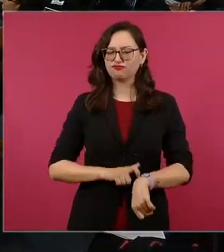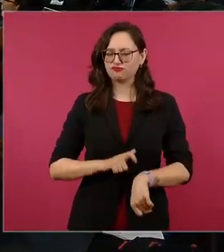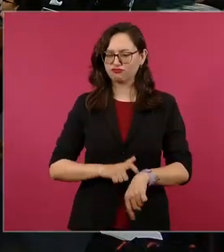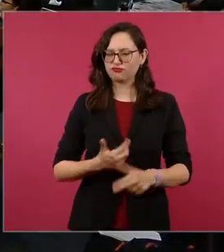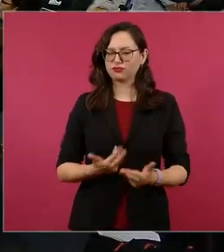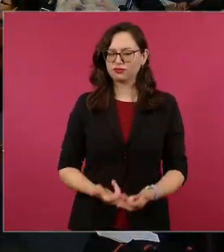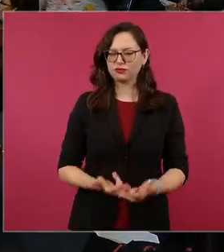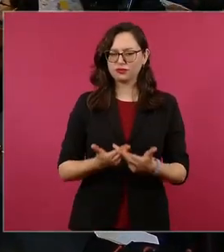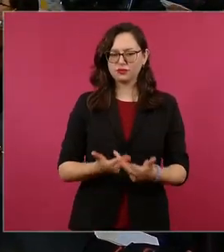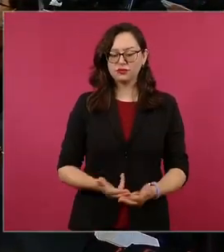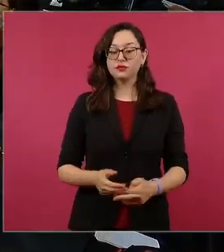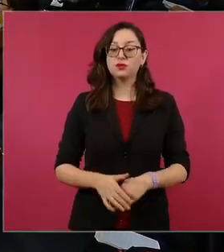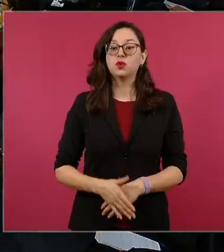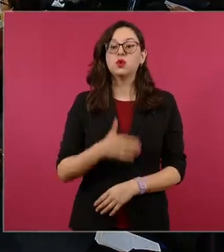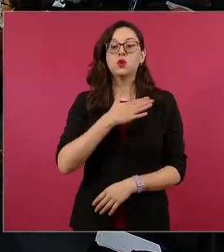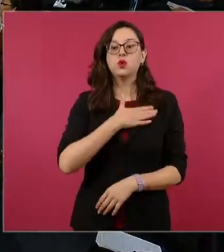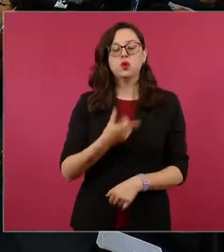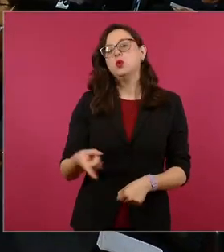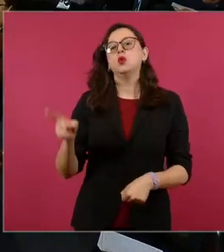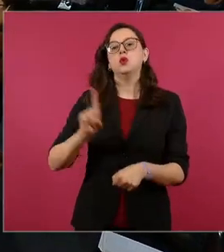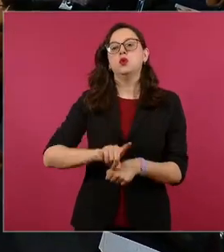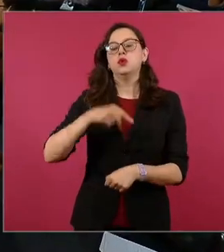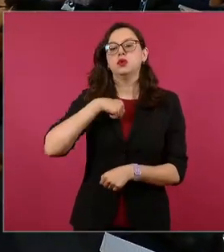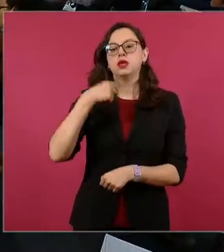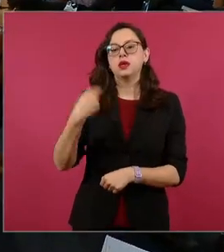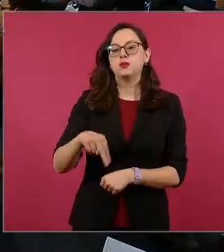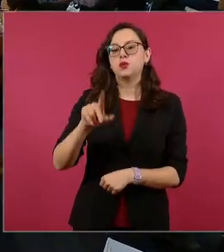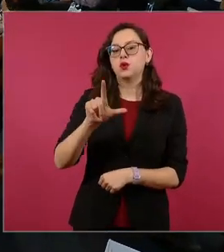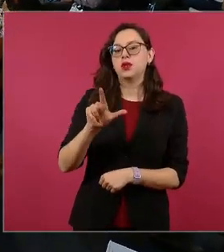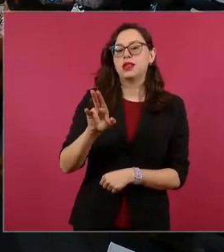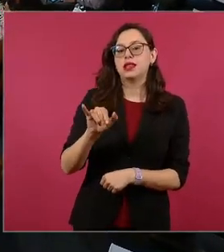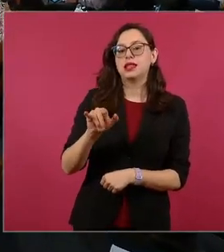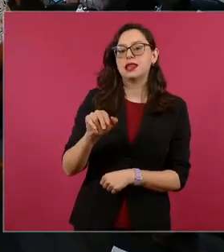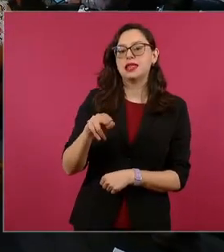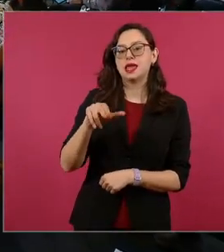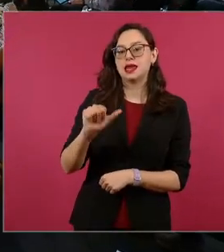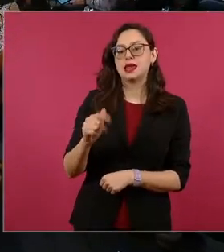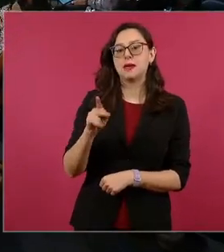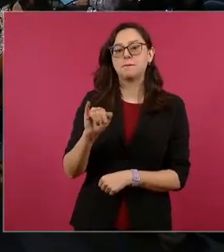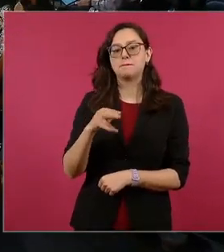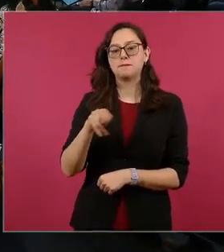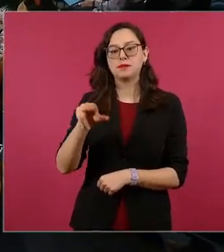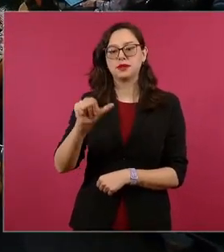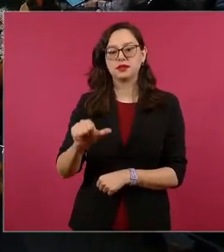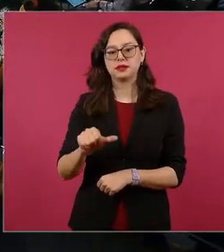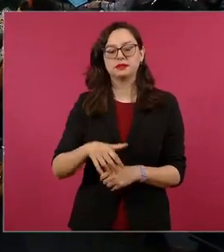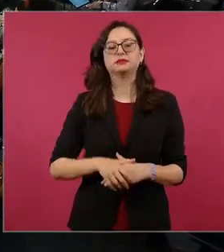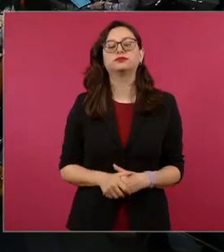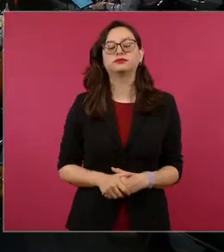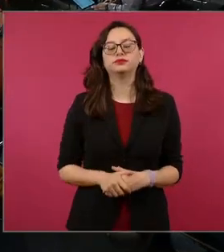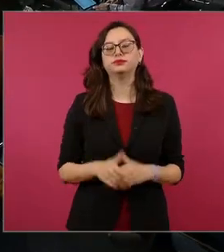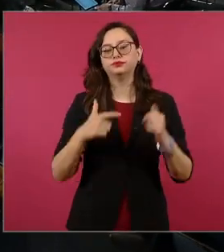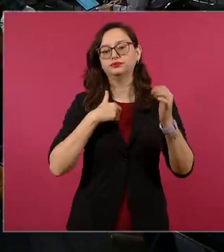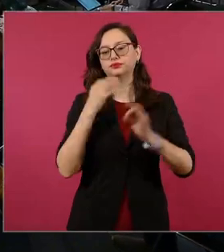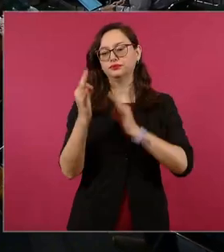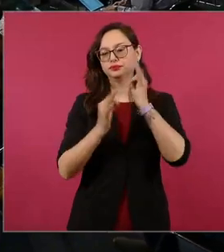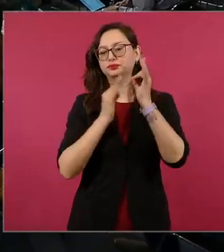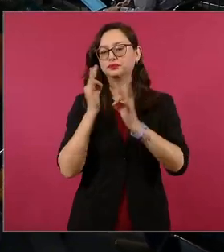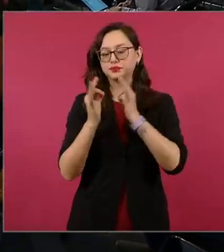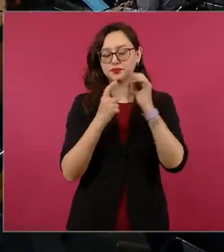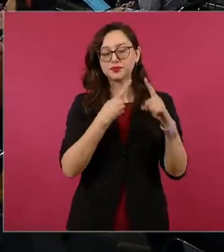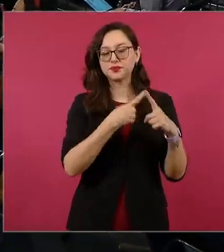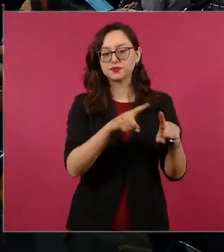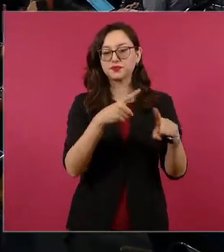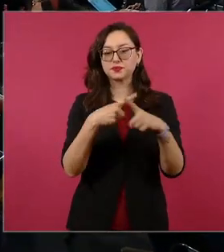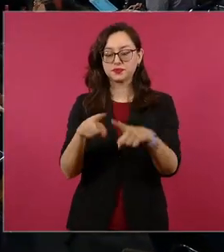Buenos días, Liliana Piña de tiempo.com.mx y puentelibre.mx. Presidente, ya comentó que en los próximos días se